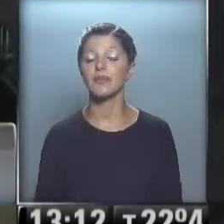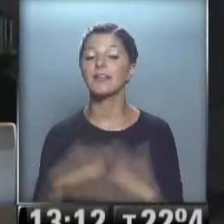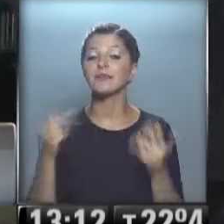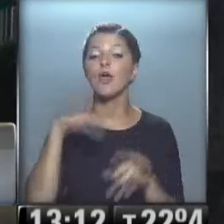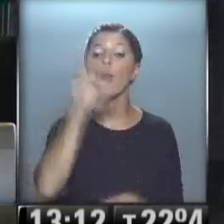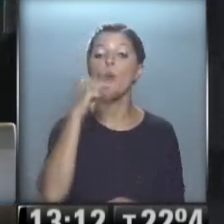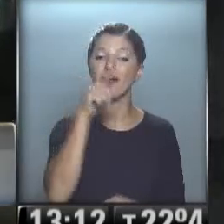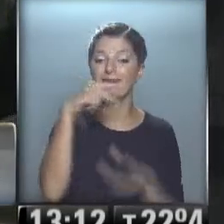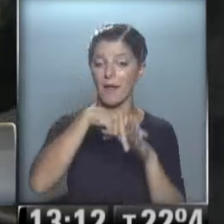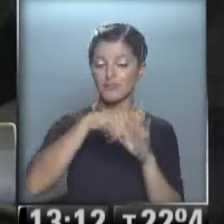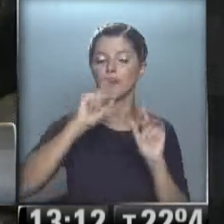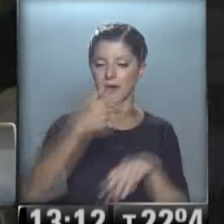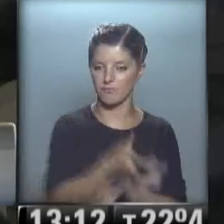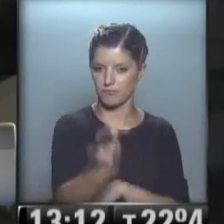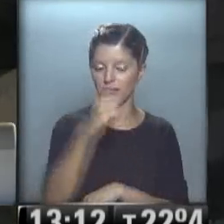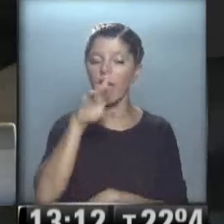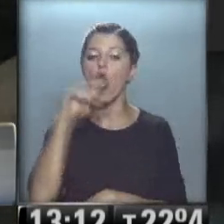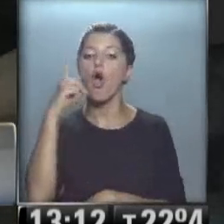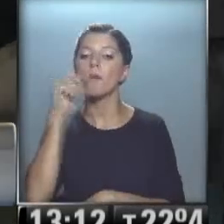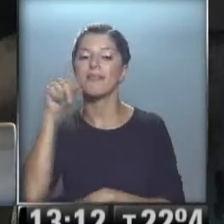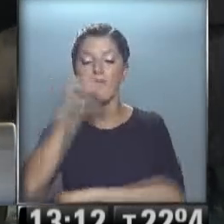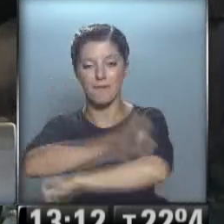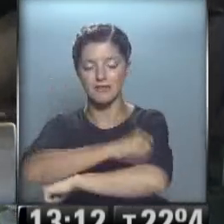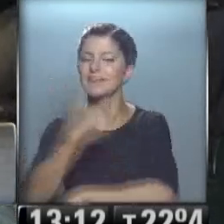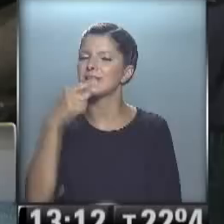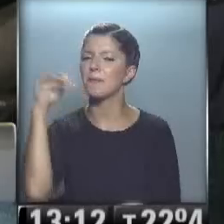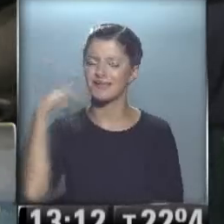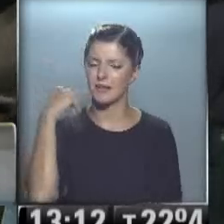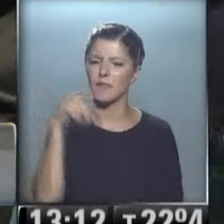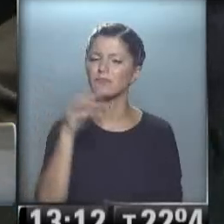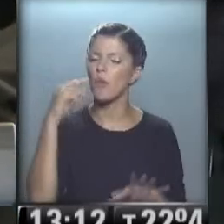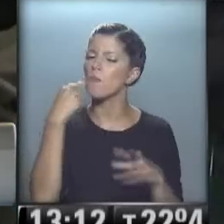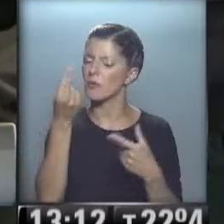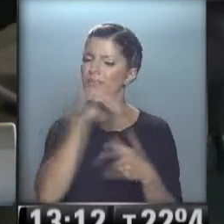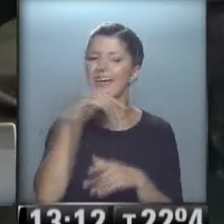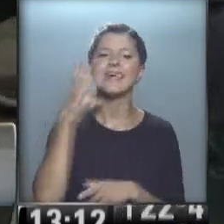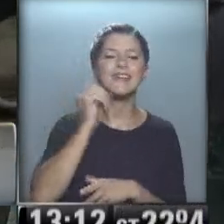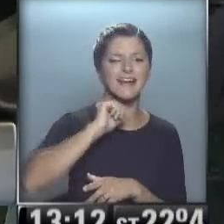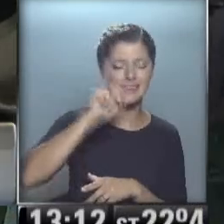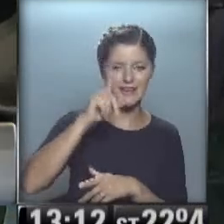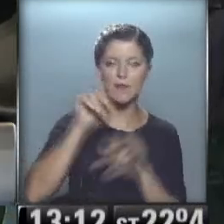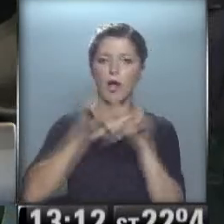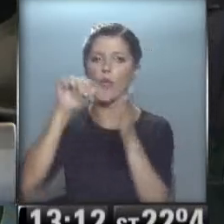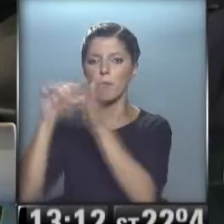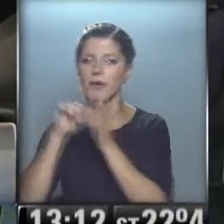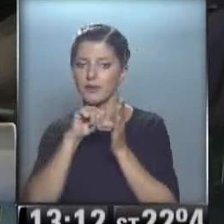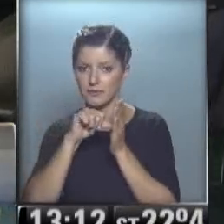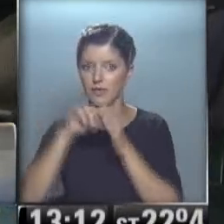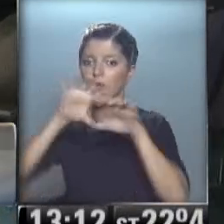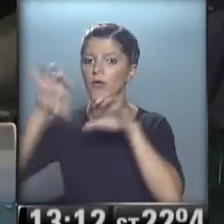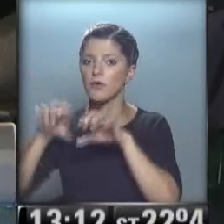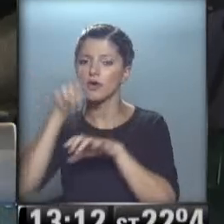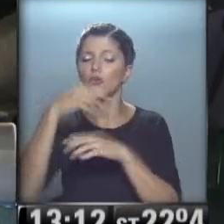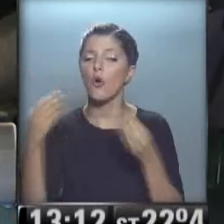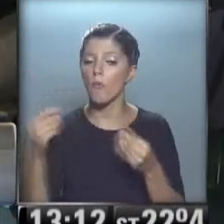Liliana de Caballito también acierta. Alberto de Avellaneda dice, para Telma, una pregunta, ¿qué influencia tiene Inglaterra para lograr dividir países como quiera? Tal el